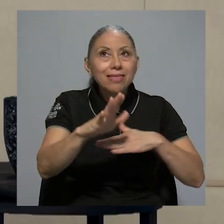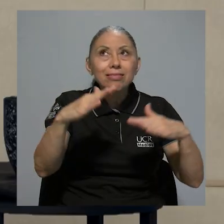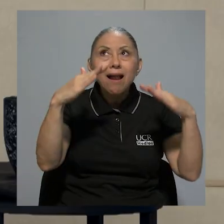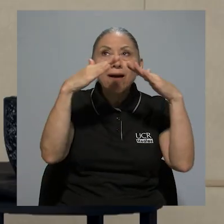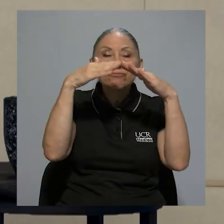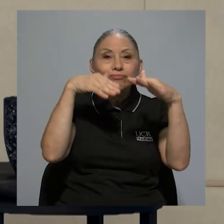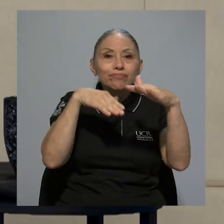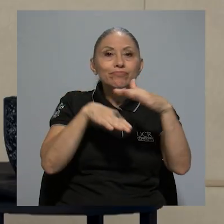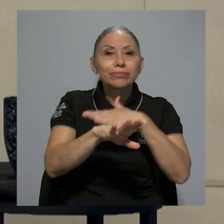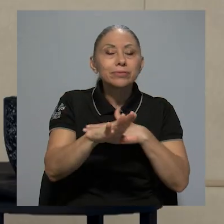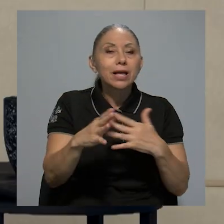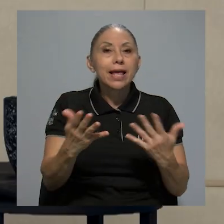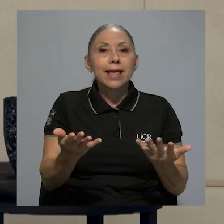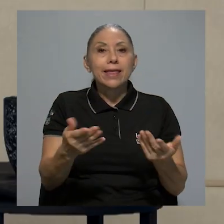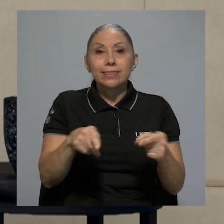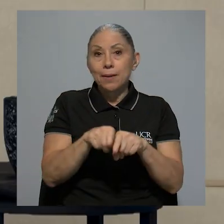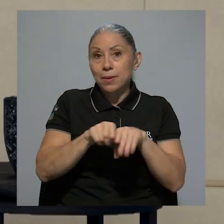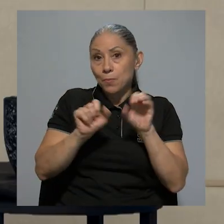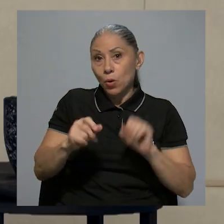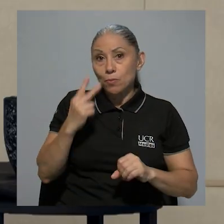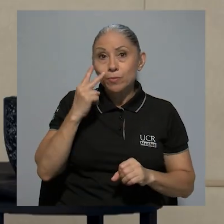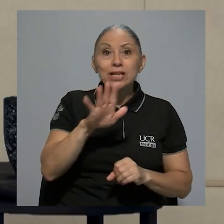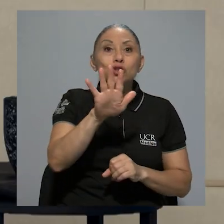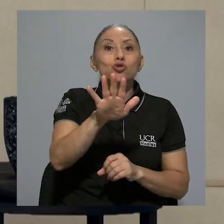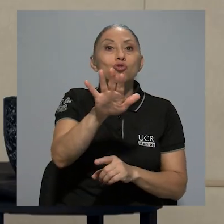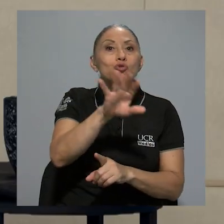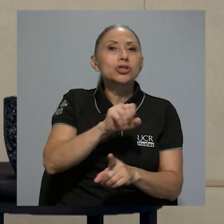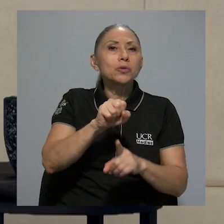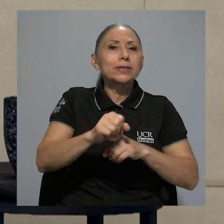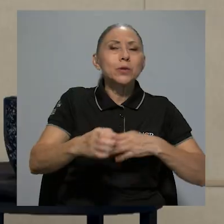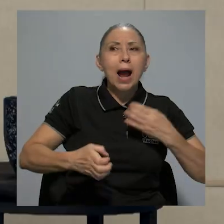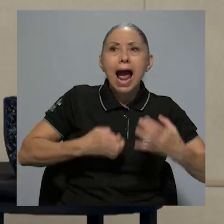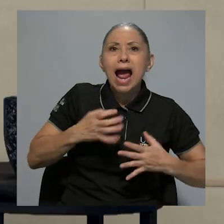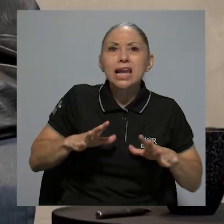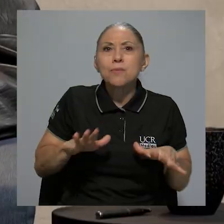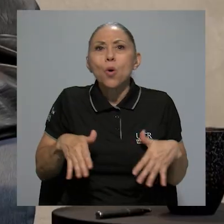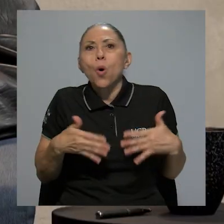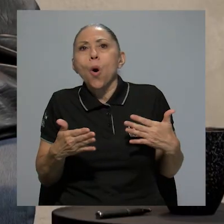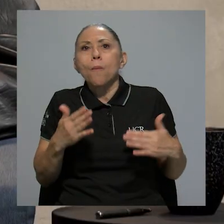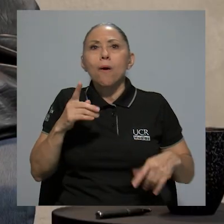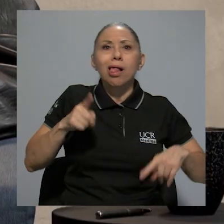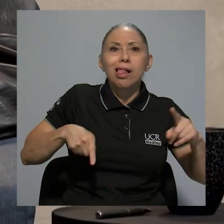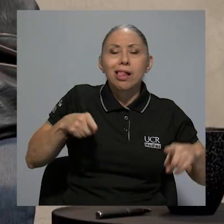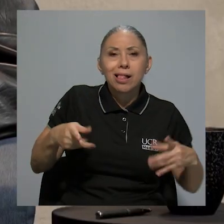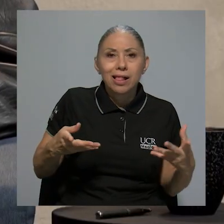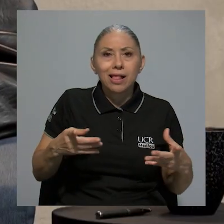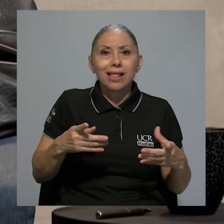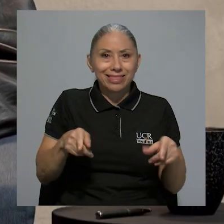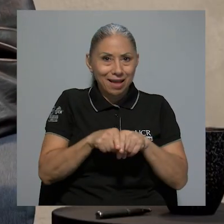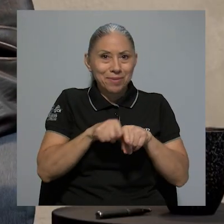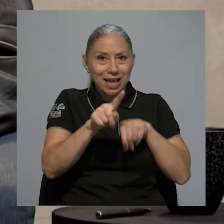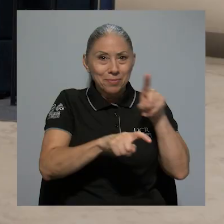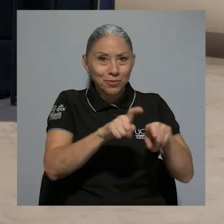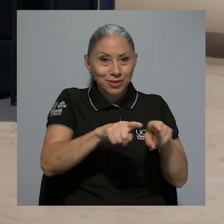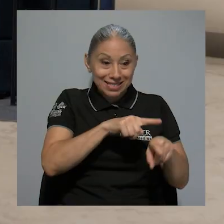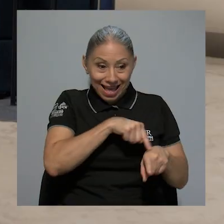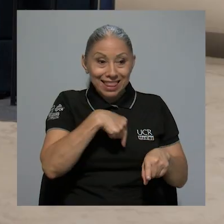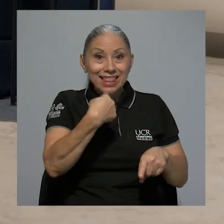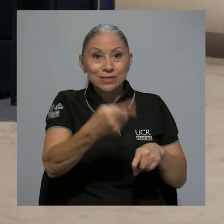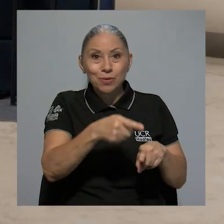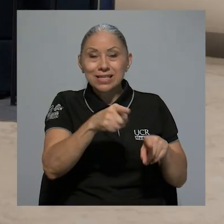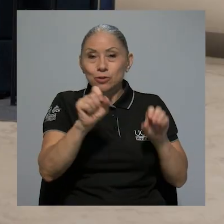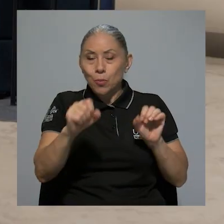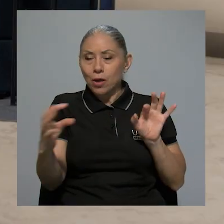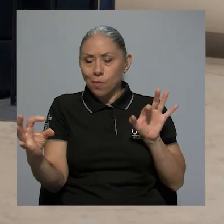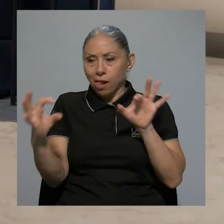También podemos ver cómo está su estado de ánimo, entonces hay preguntas sobre cómo es su estado de ánimo y después eso se puede hacer un cruce con